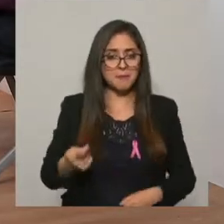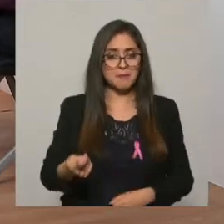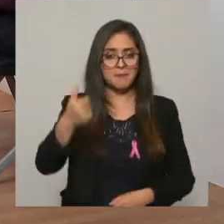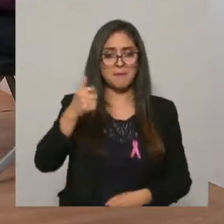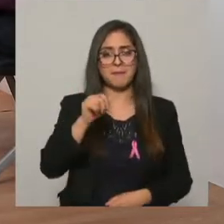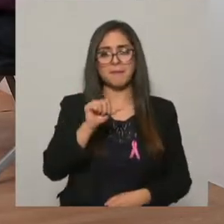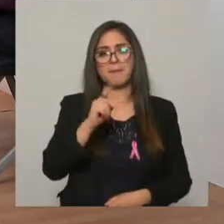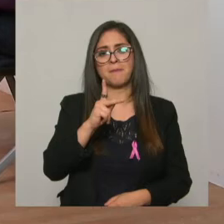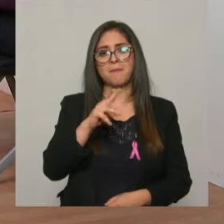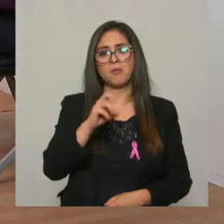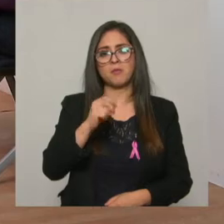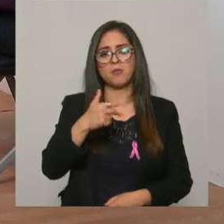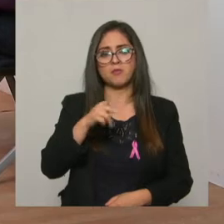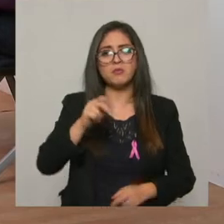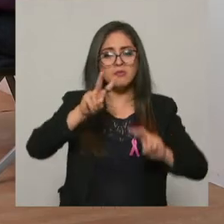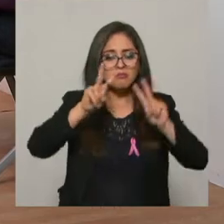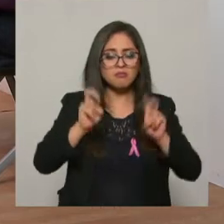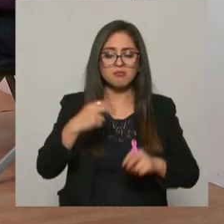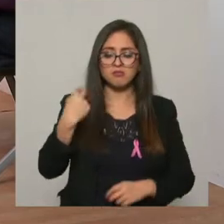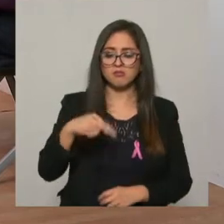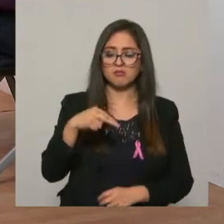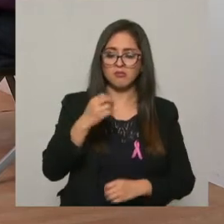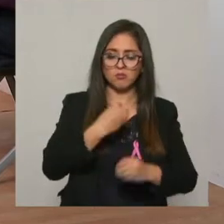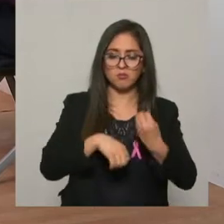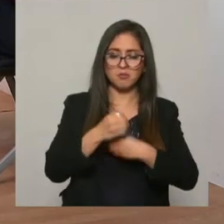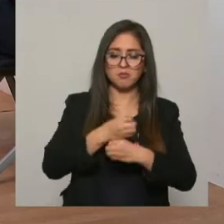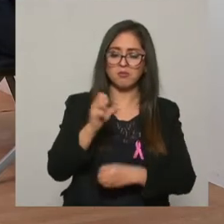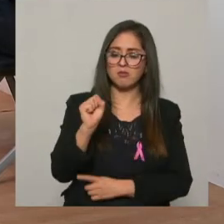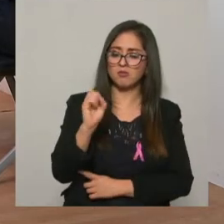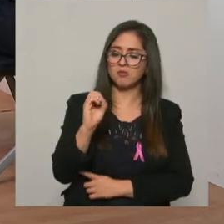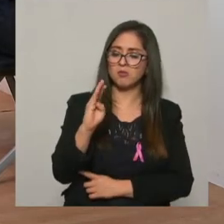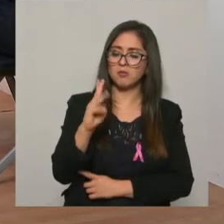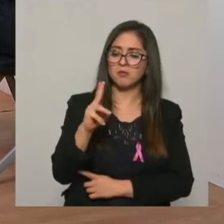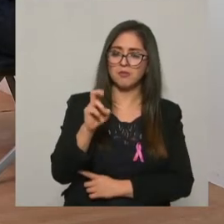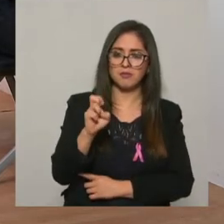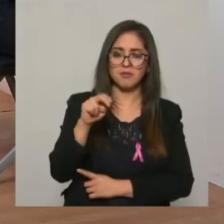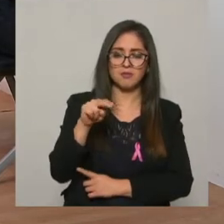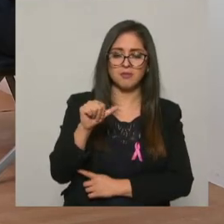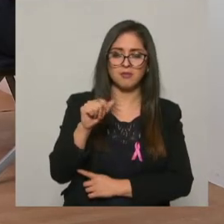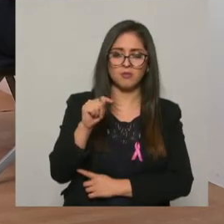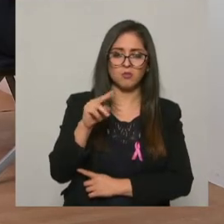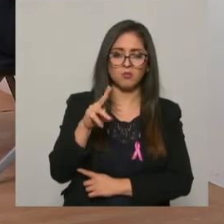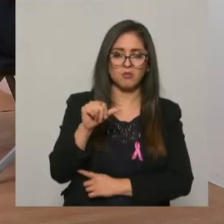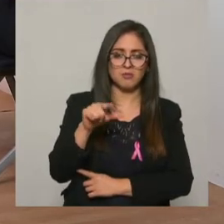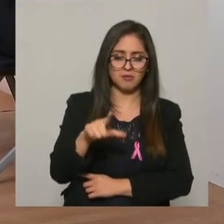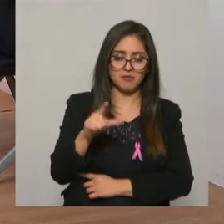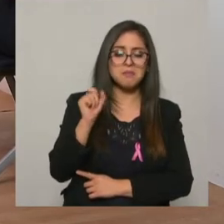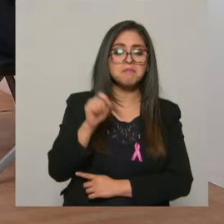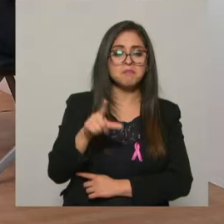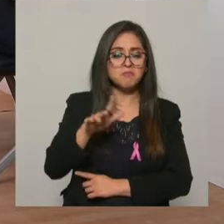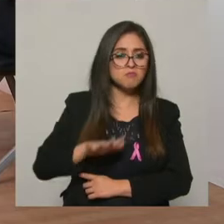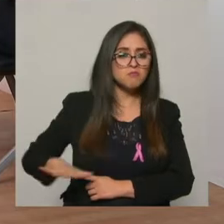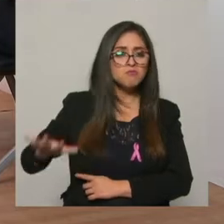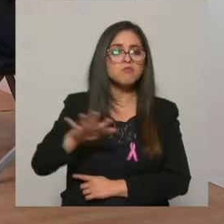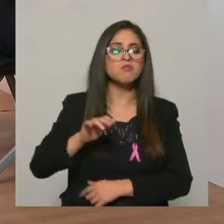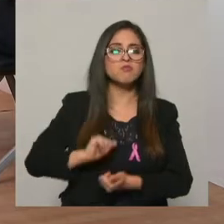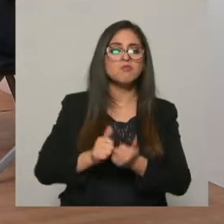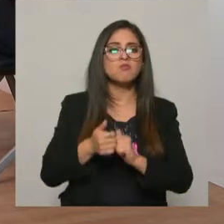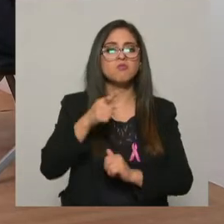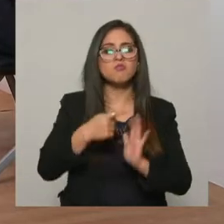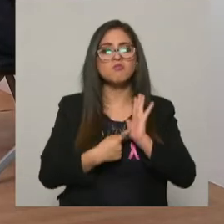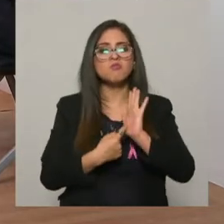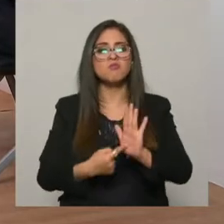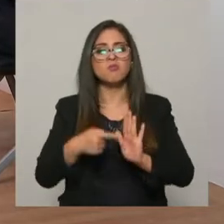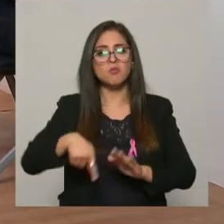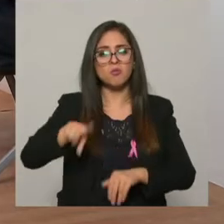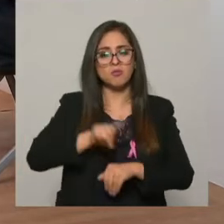obra que se llama Sobrenatural. Y bueno, tú ya comentas también sobre el mismo escenario en el que van a presentar el estreno